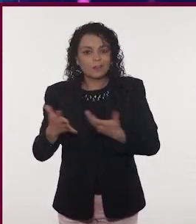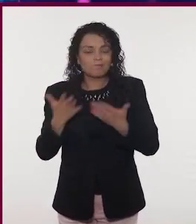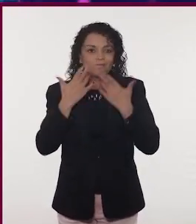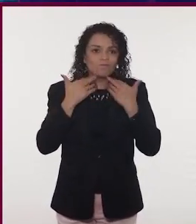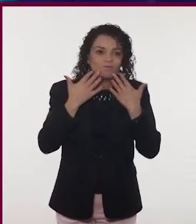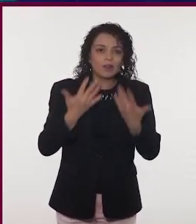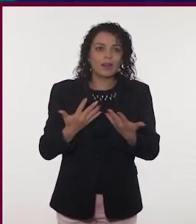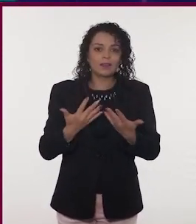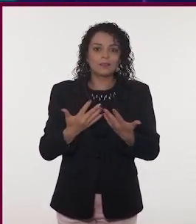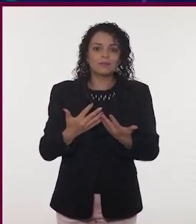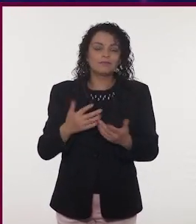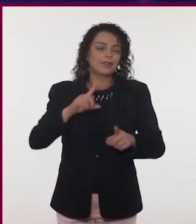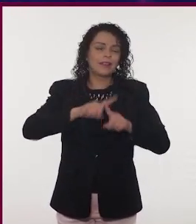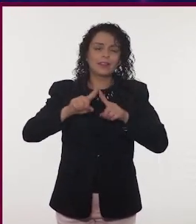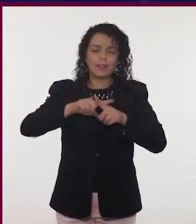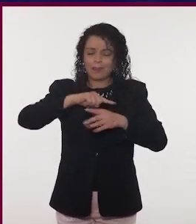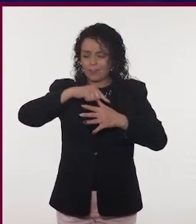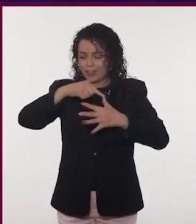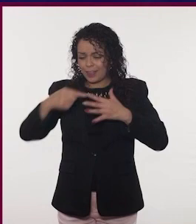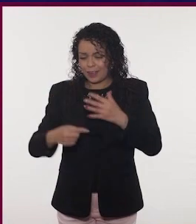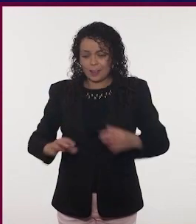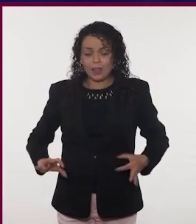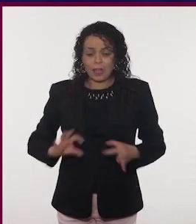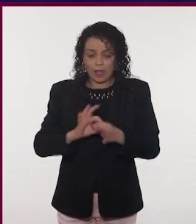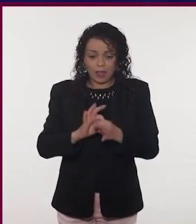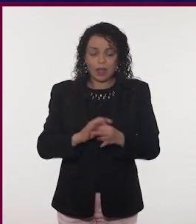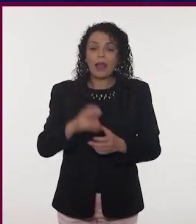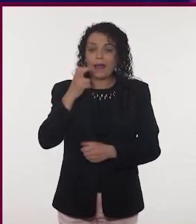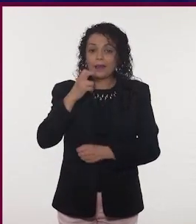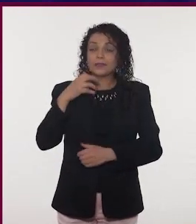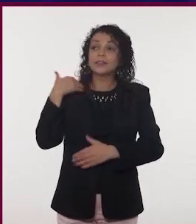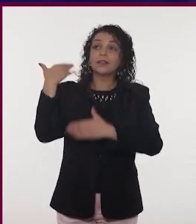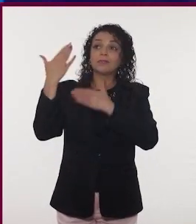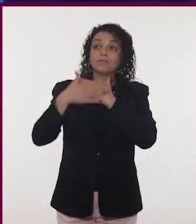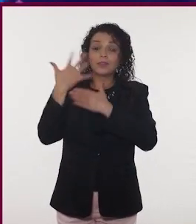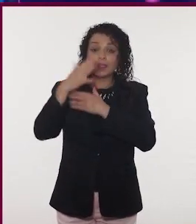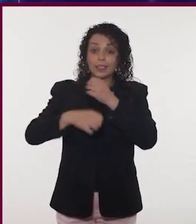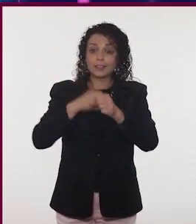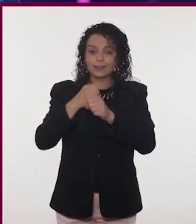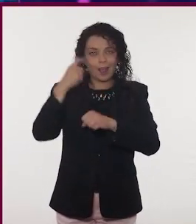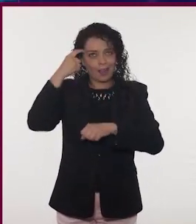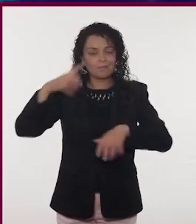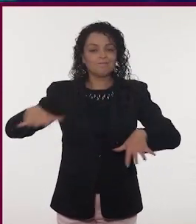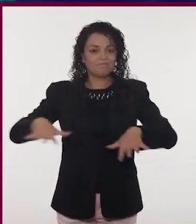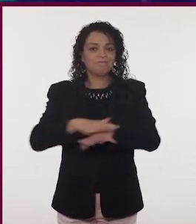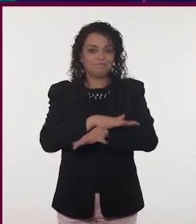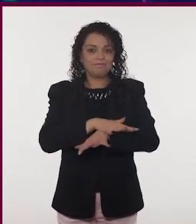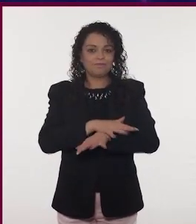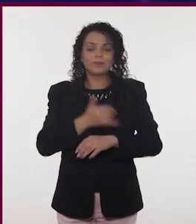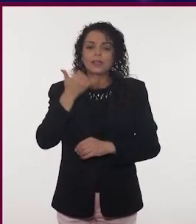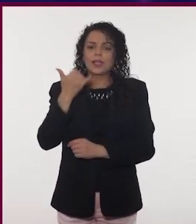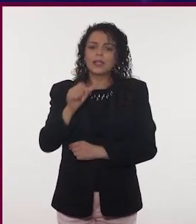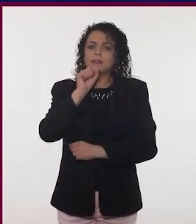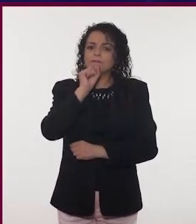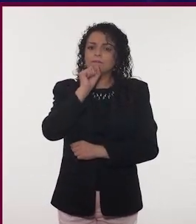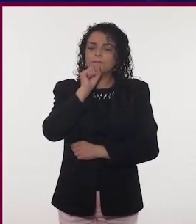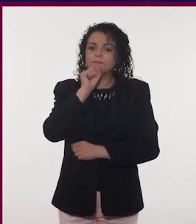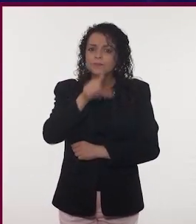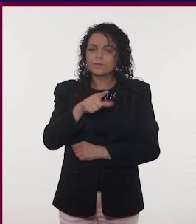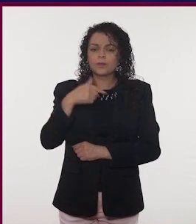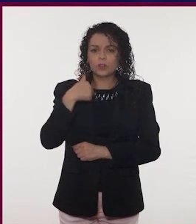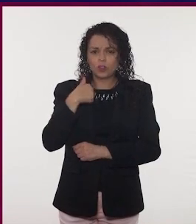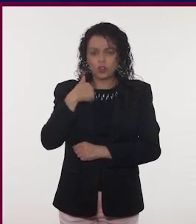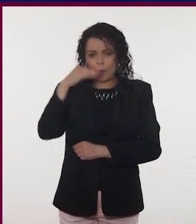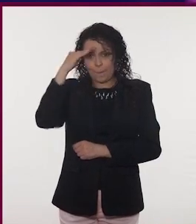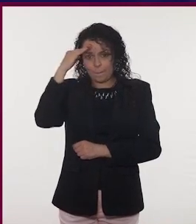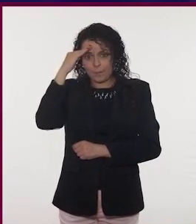fin. Entonces, yo creo que también creo que no es, el éxito no es para mañana,